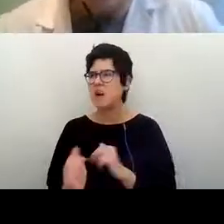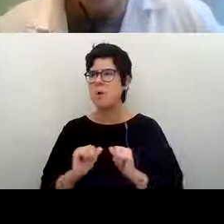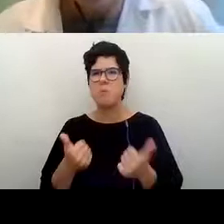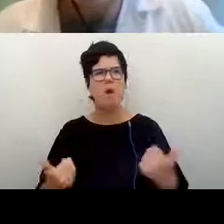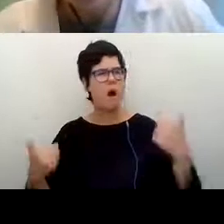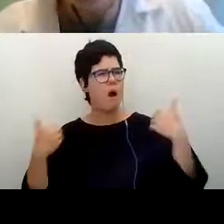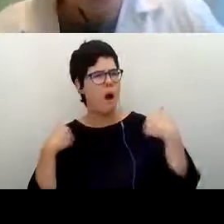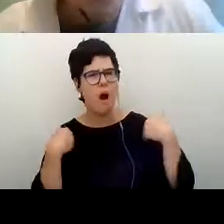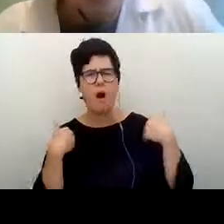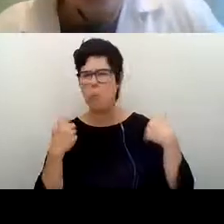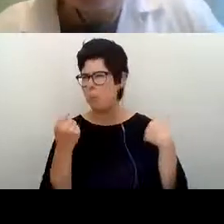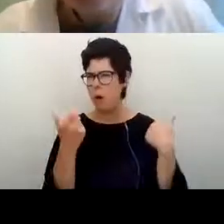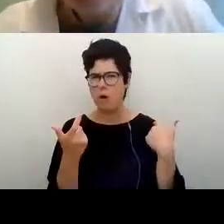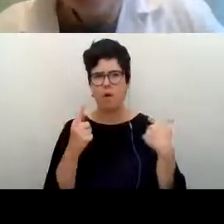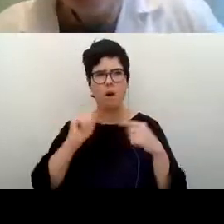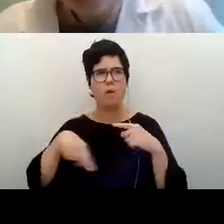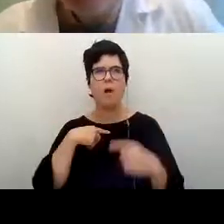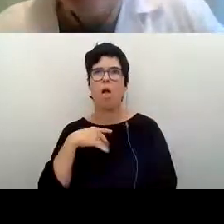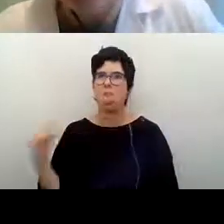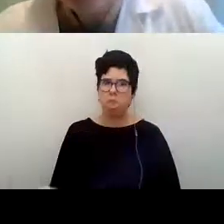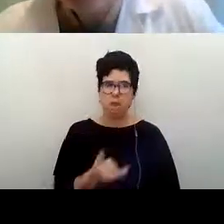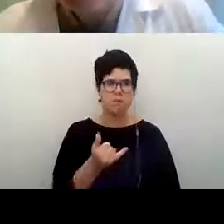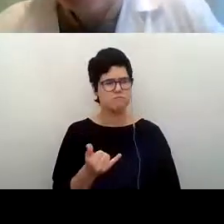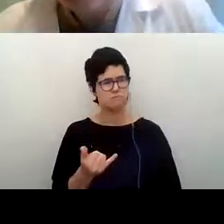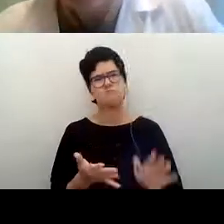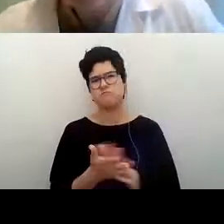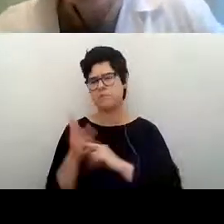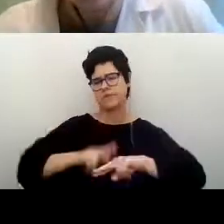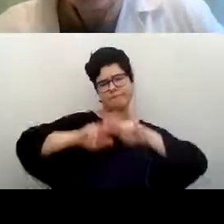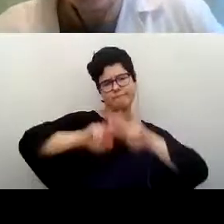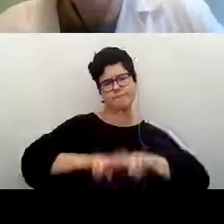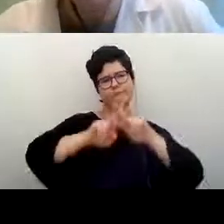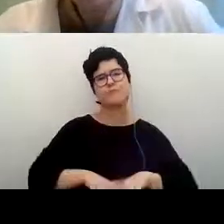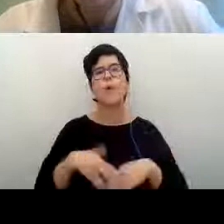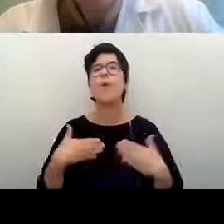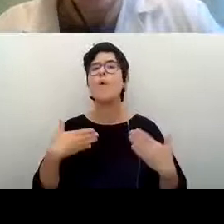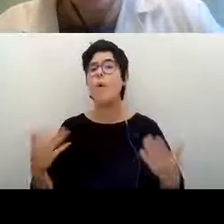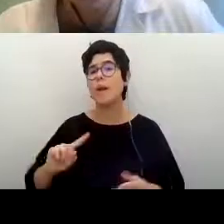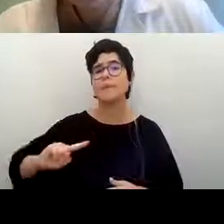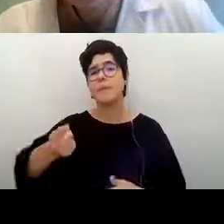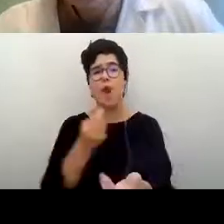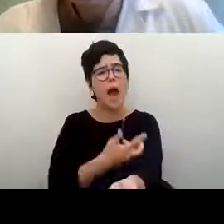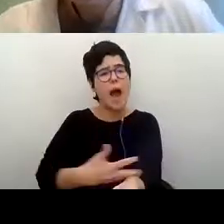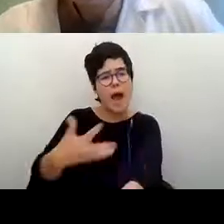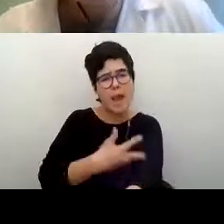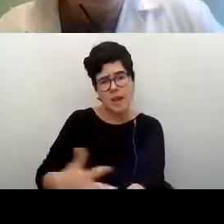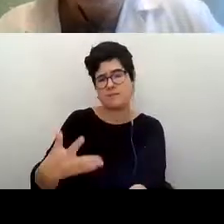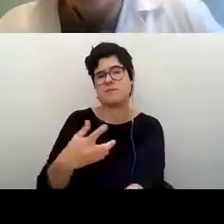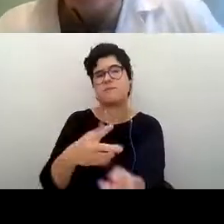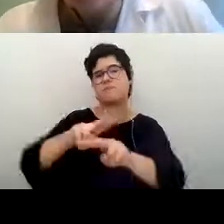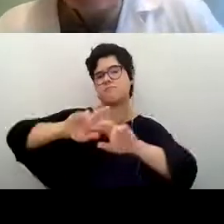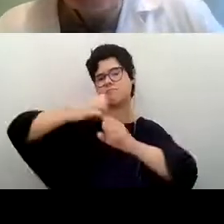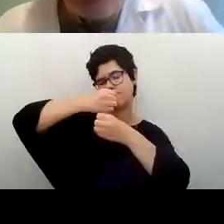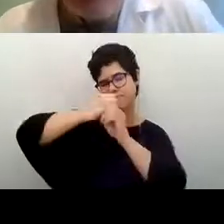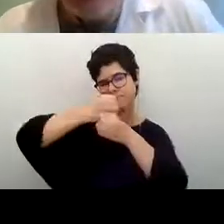canse en exceso, lo primero que nos planteamos es hacer un estudio analítico, un análisis de sangre, una extracción de sangre, que nos permita descartar pues, lo